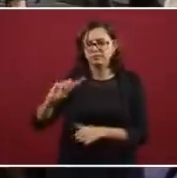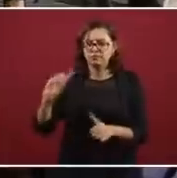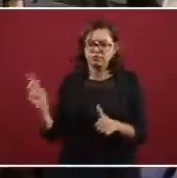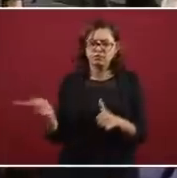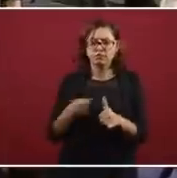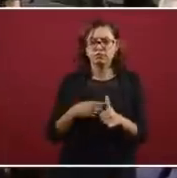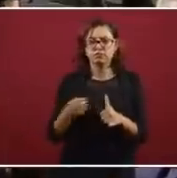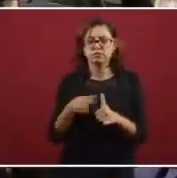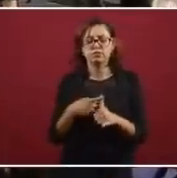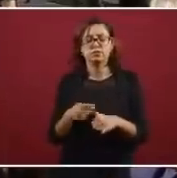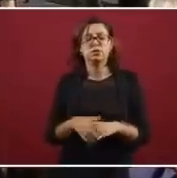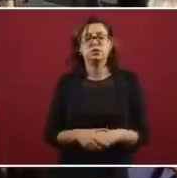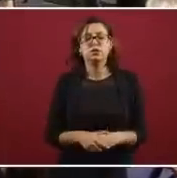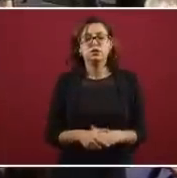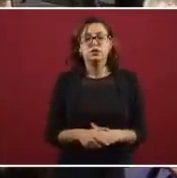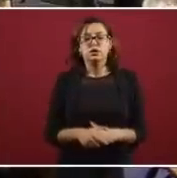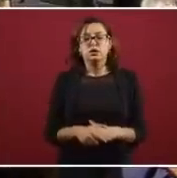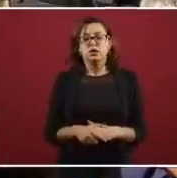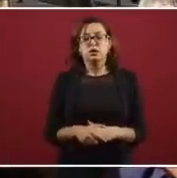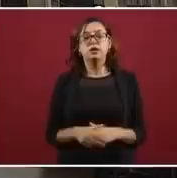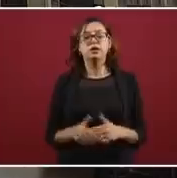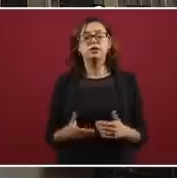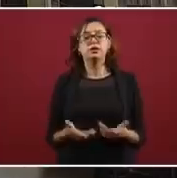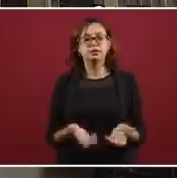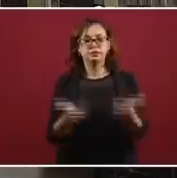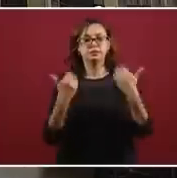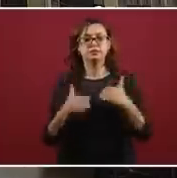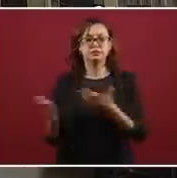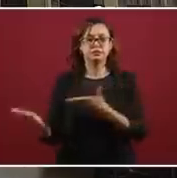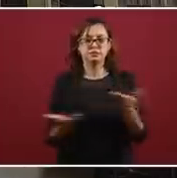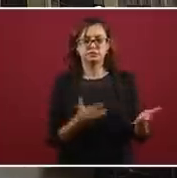entonces ahora vamos con Ricardo Sheffield.